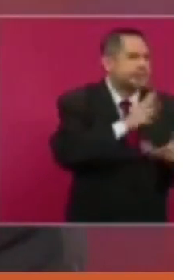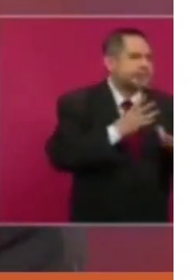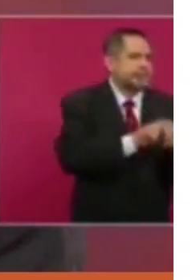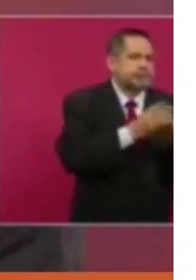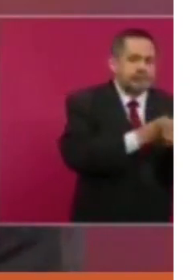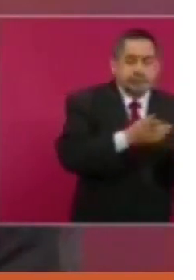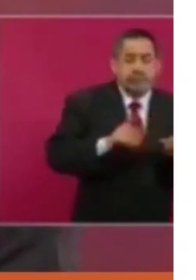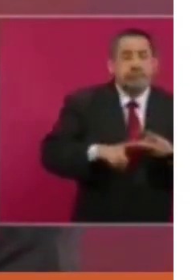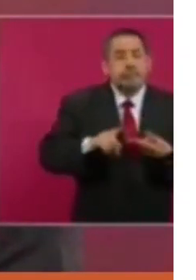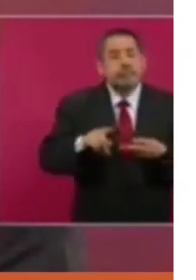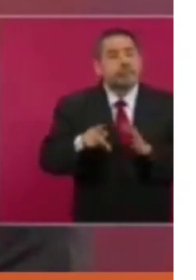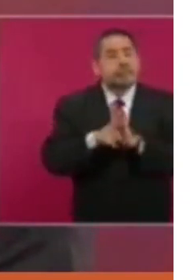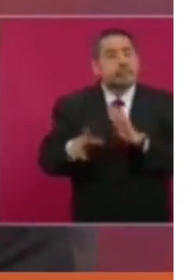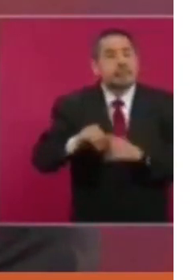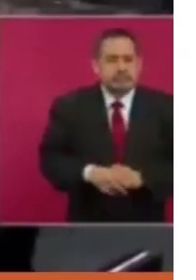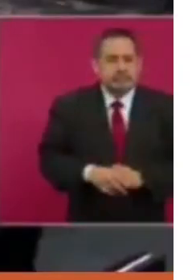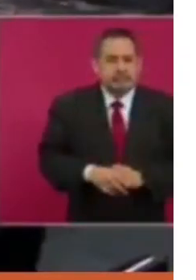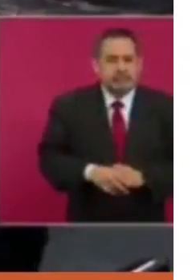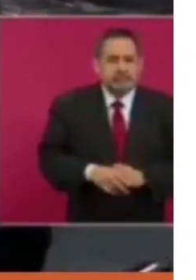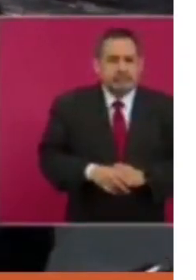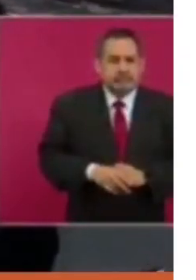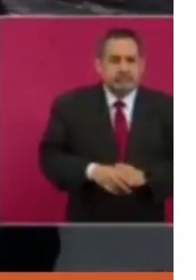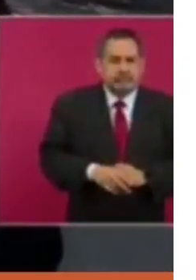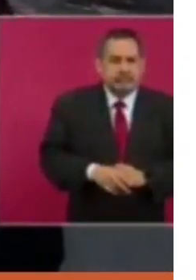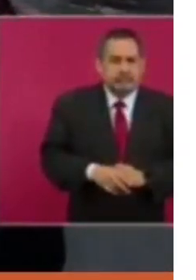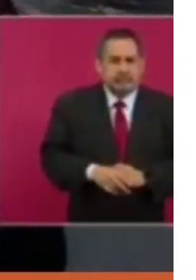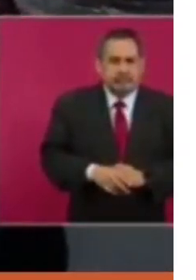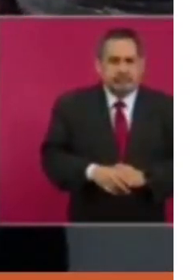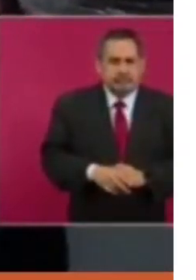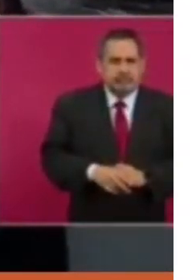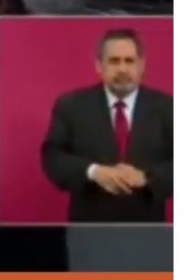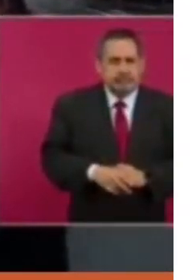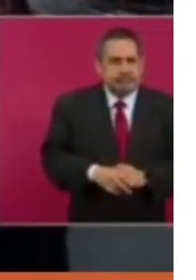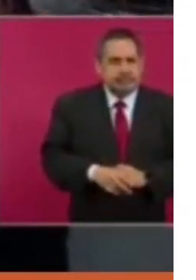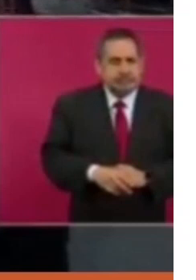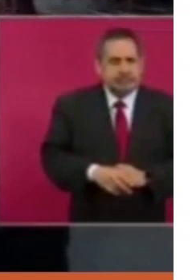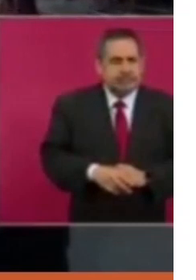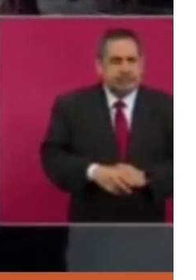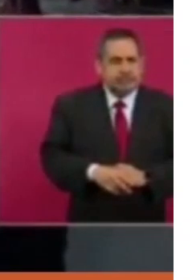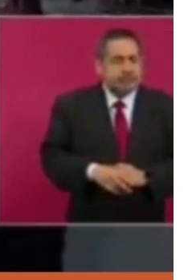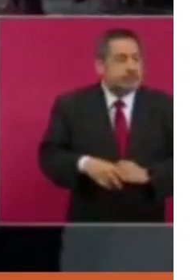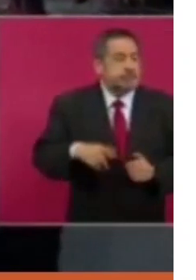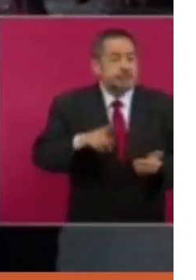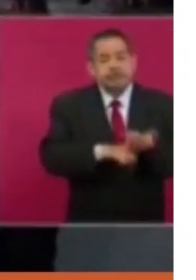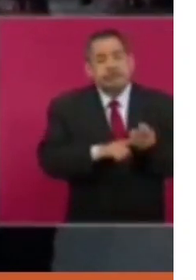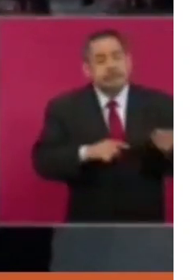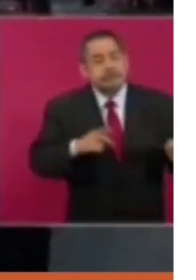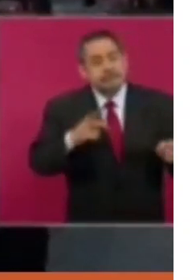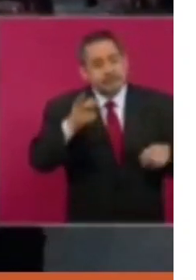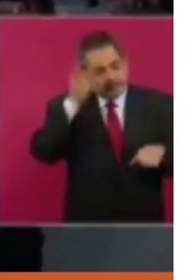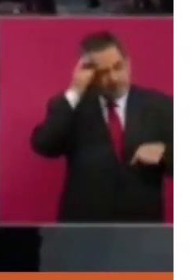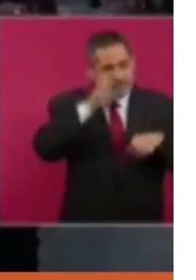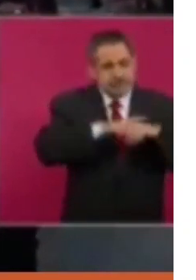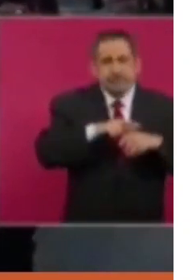De la jornada, el que está de director del Excelsior,